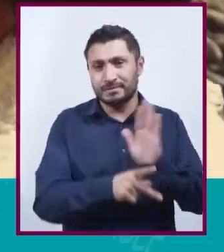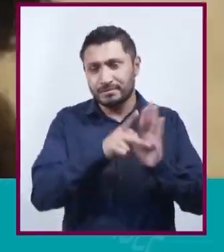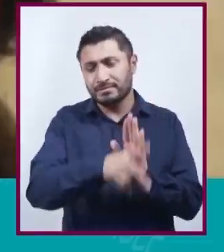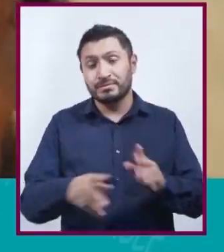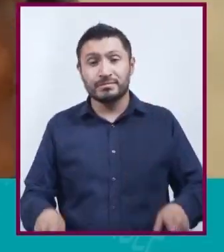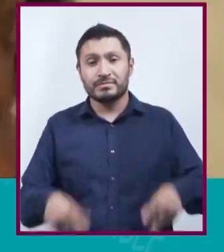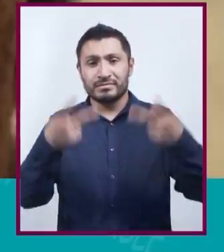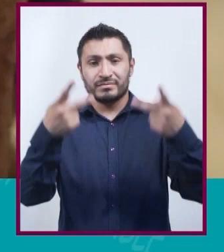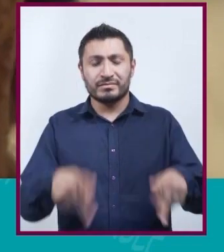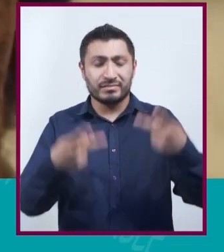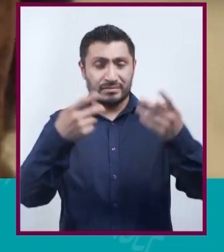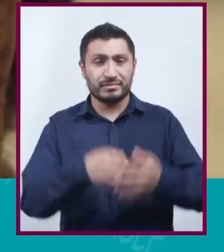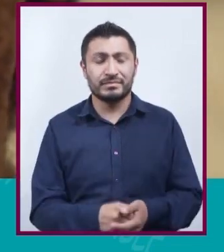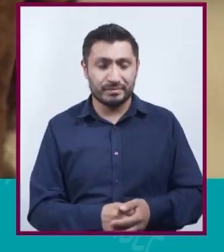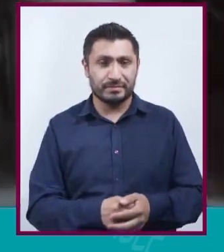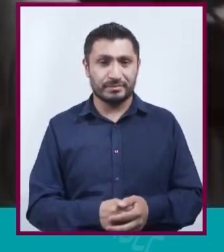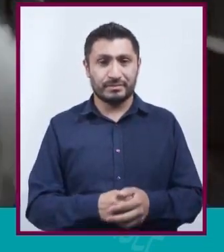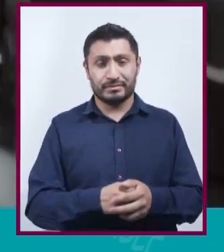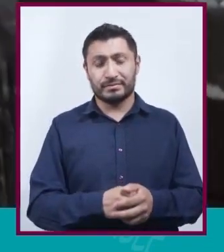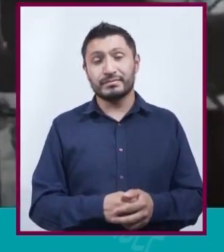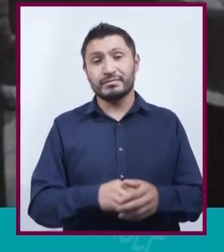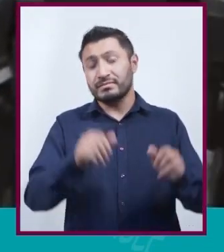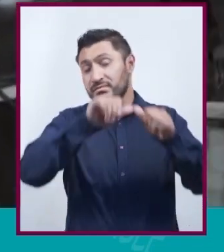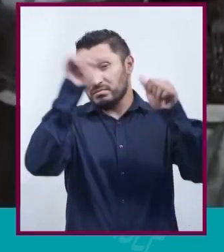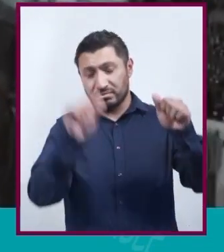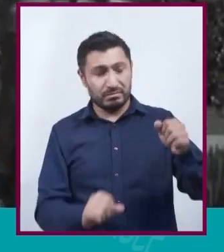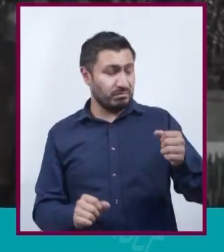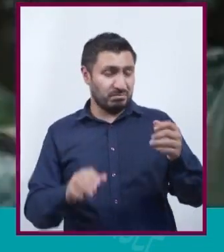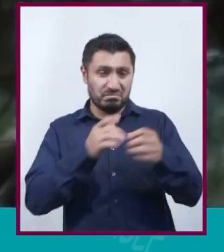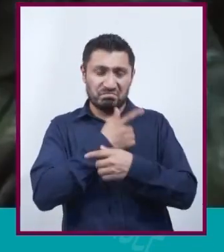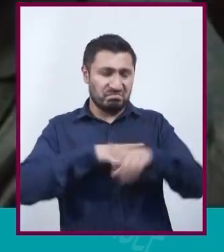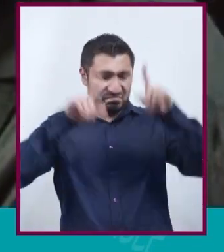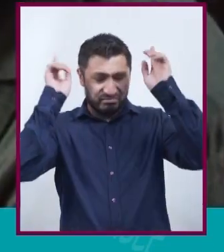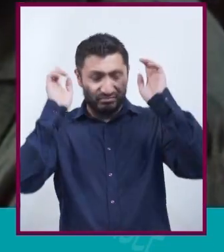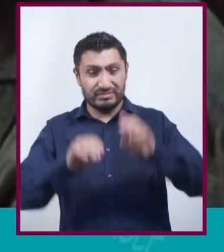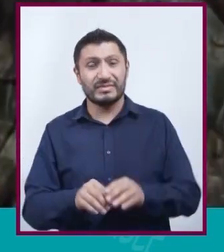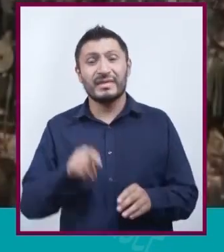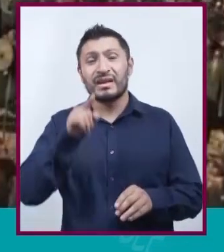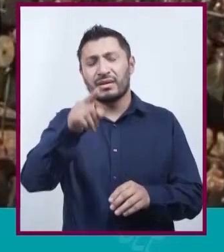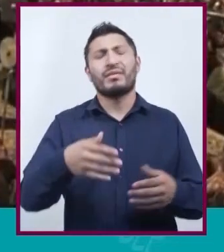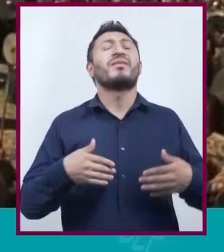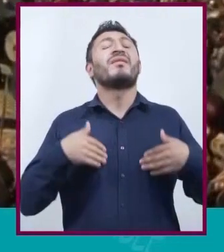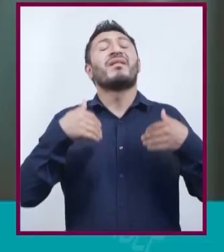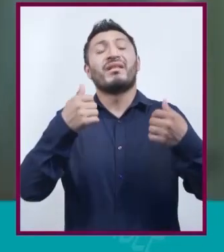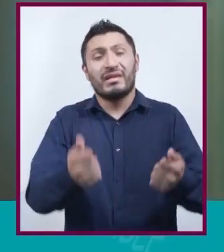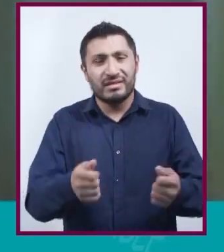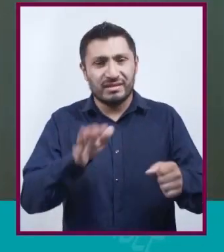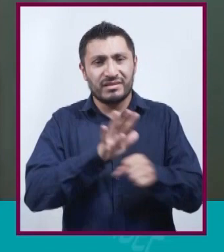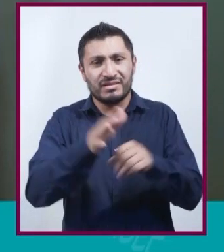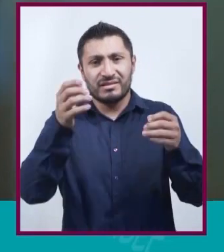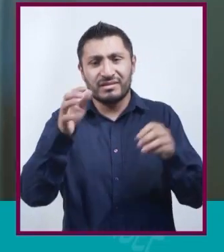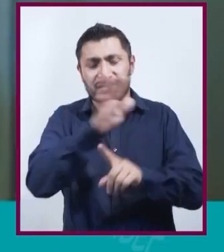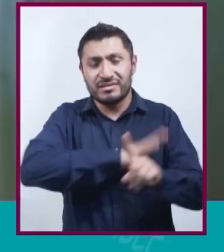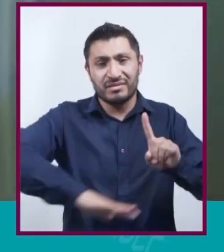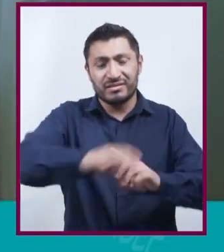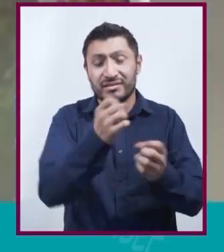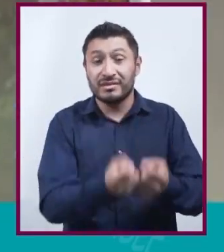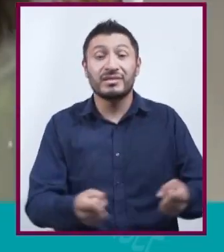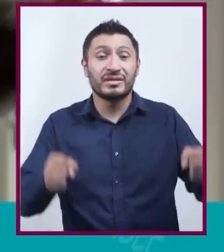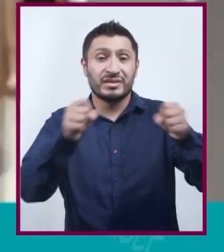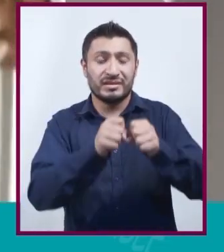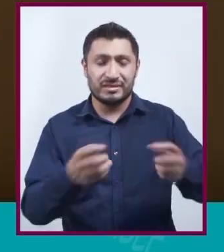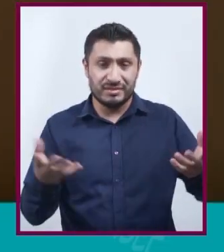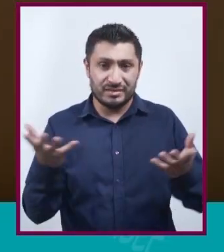De hecho, toda obra audiovisual, sea comercial o artística, nos da información de los estados emocionales e históricos de